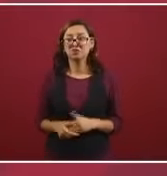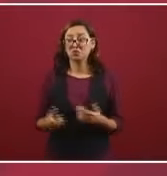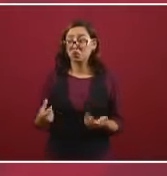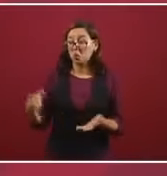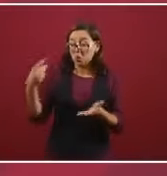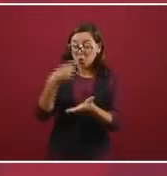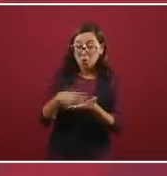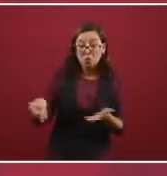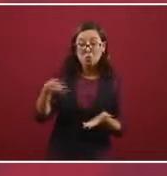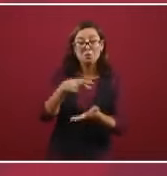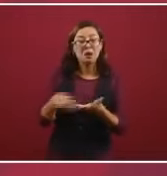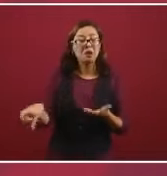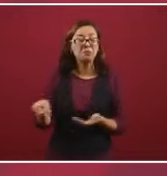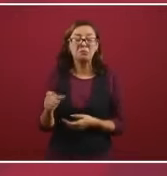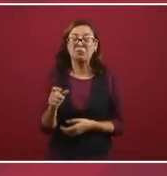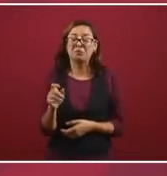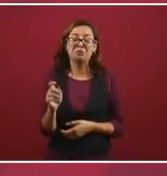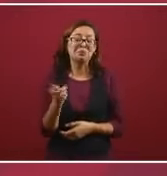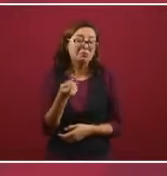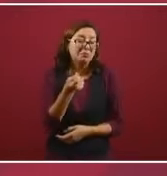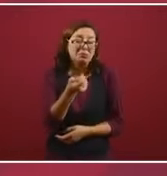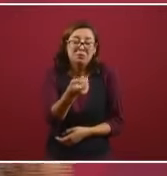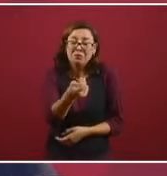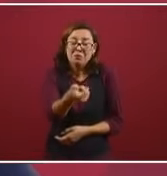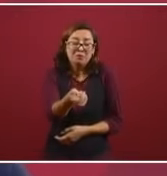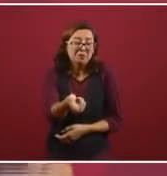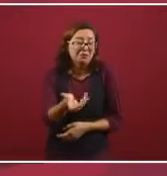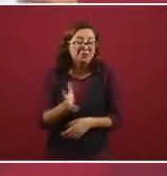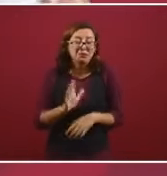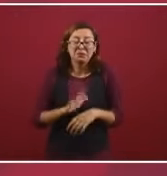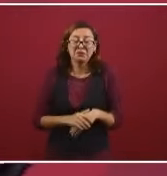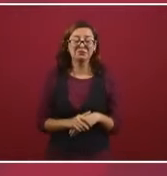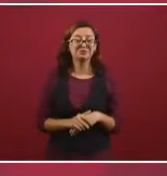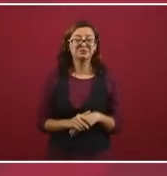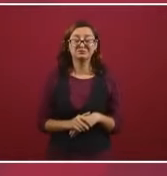comprar lo mínimo, porque